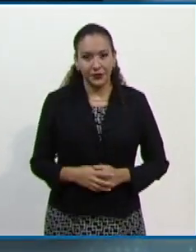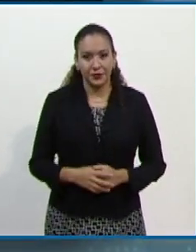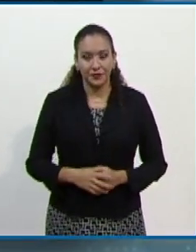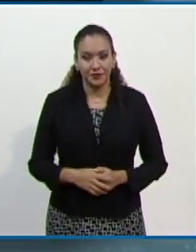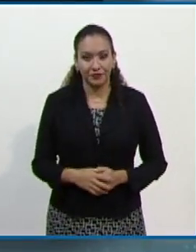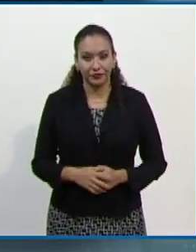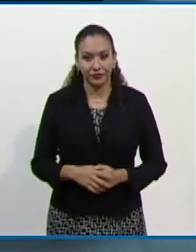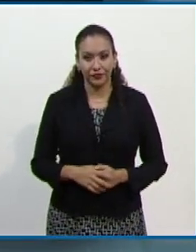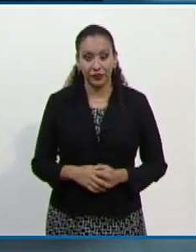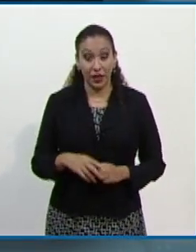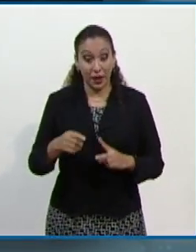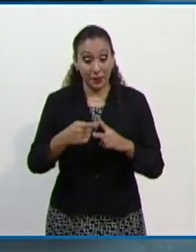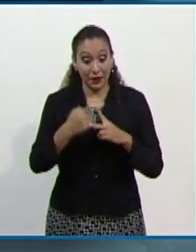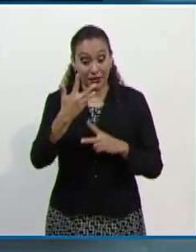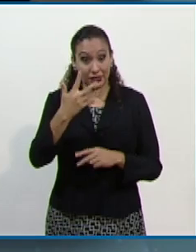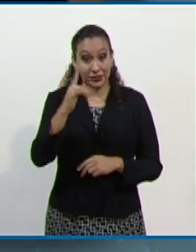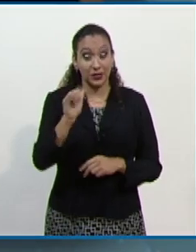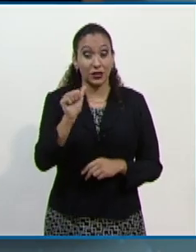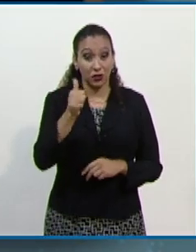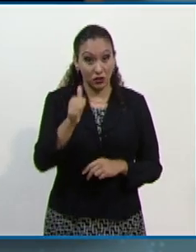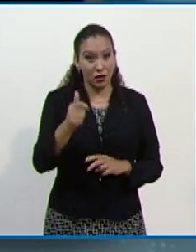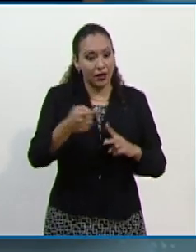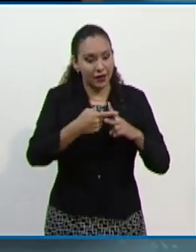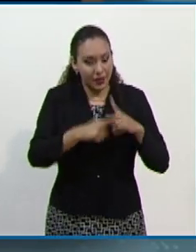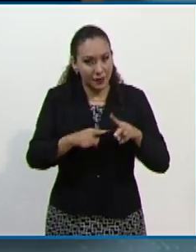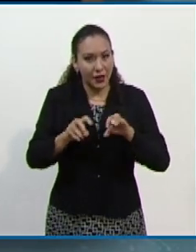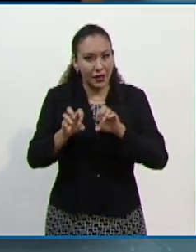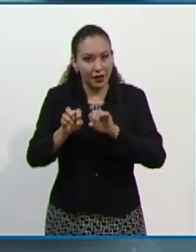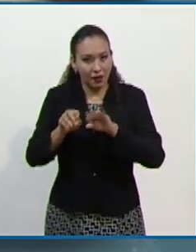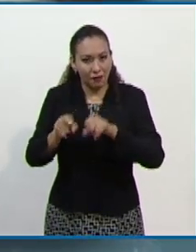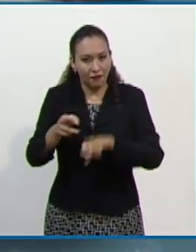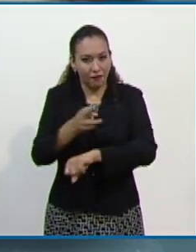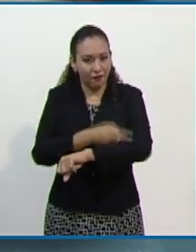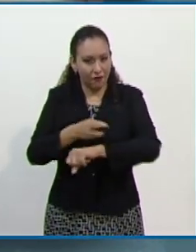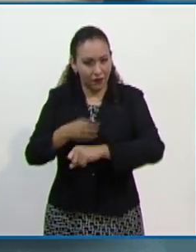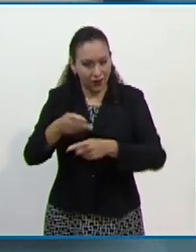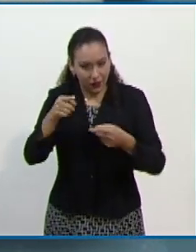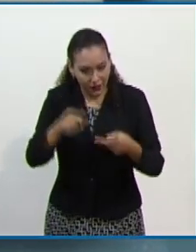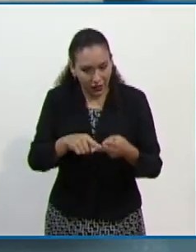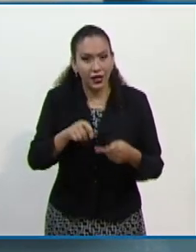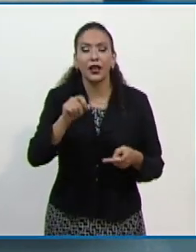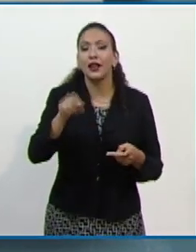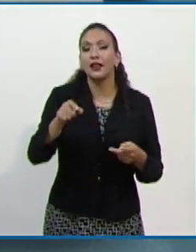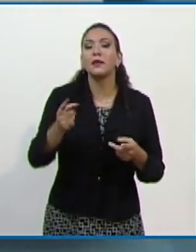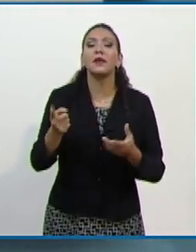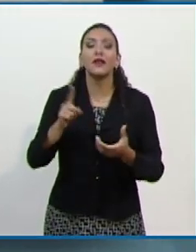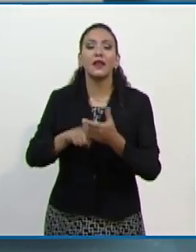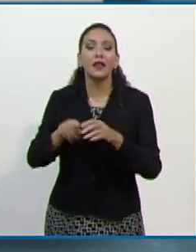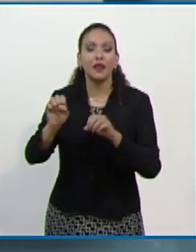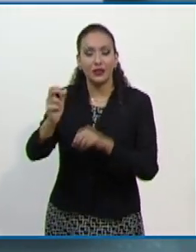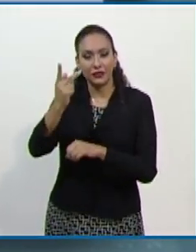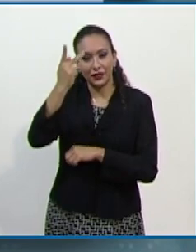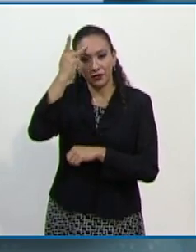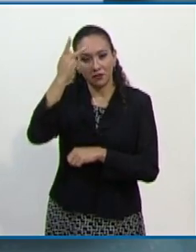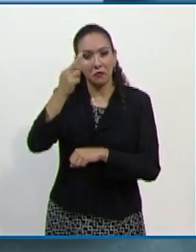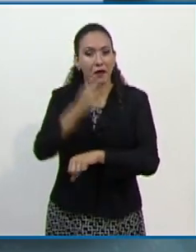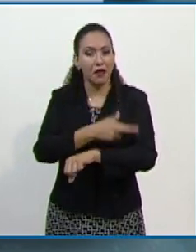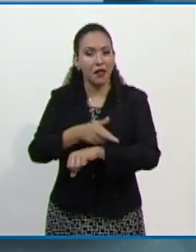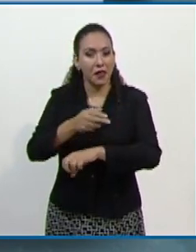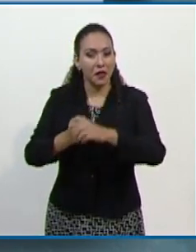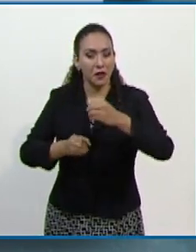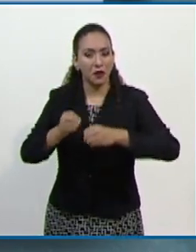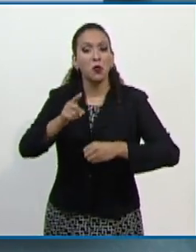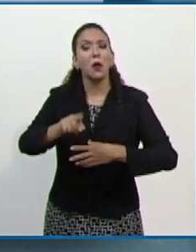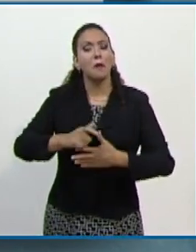5 de agosto, los asuntos que ingresen a los juzgados de primera instancia y a los centros de justicia penal de San Luis Potosí podrán realizar